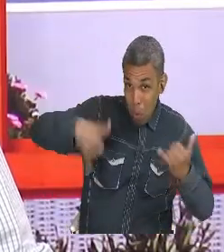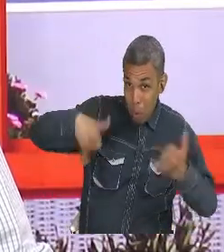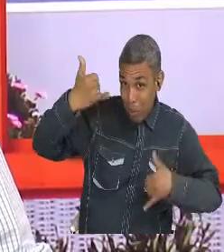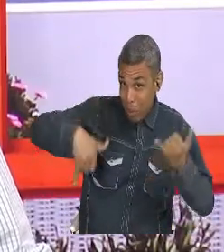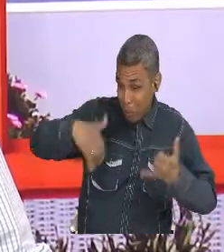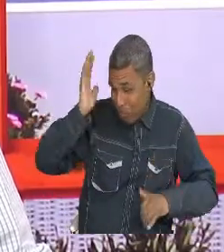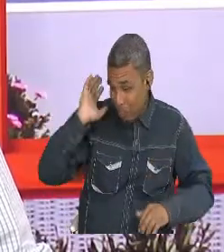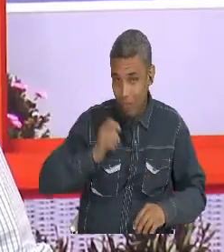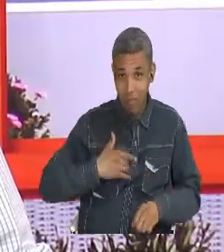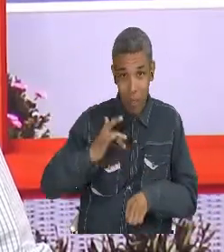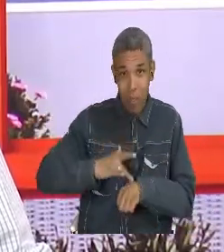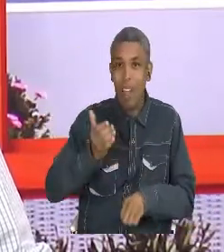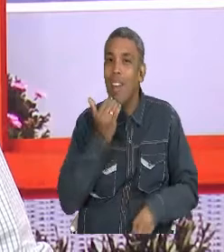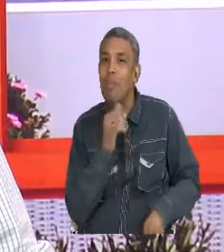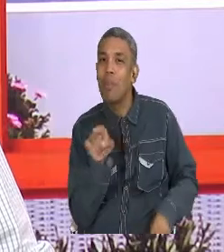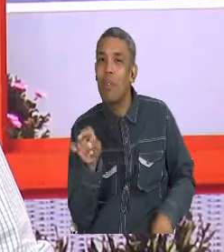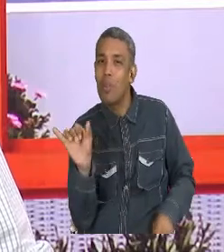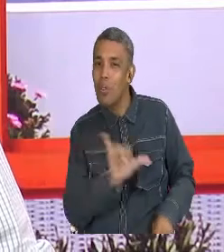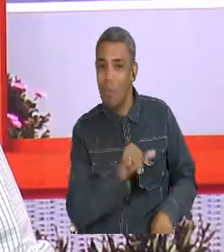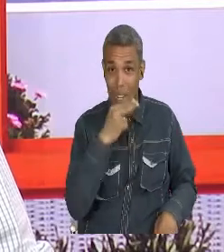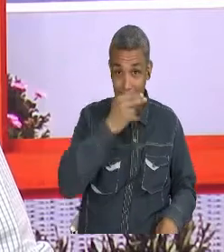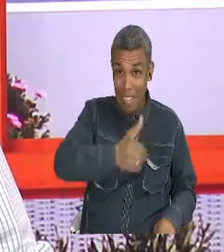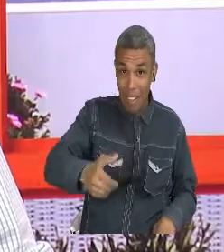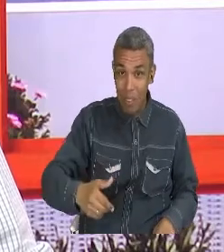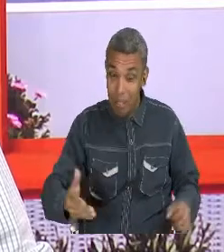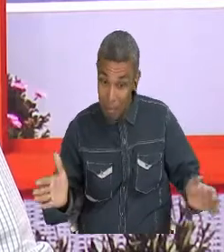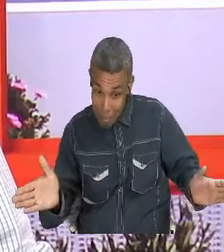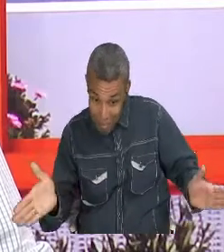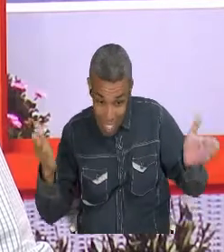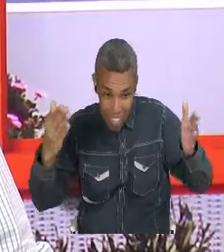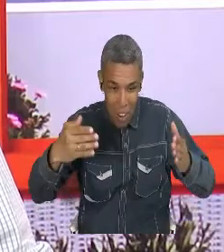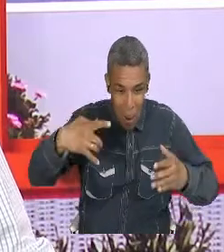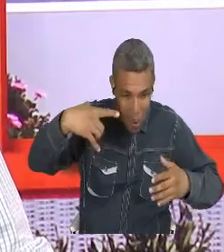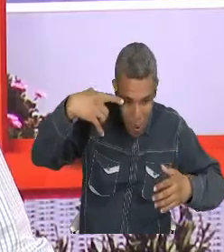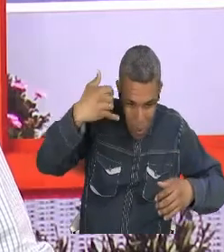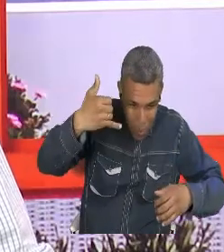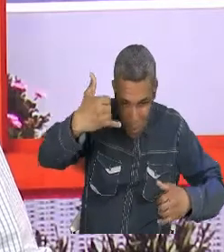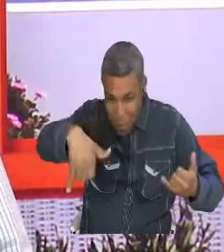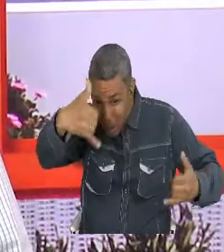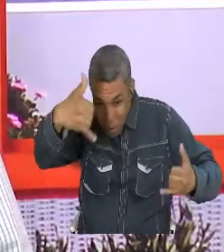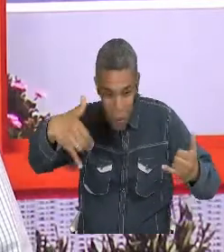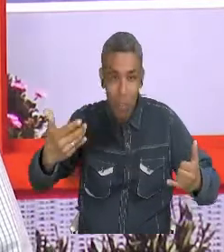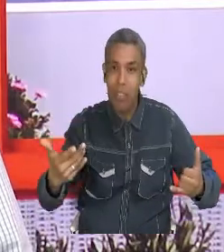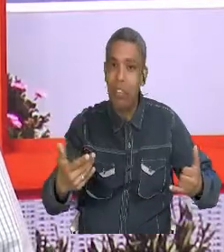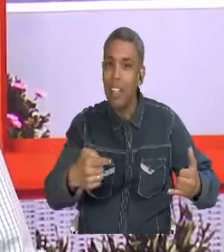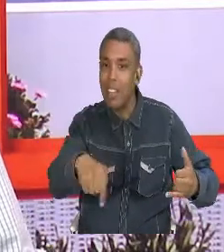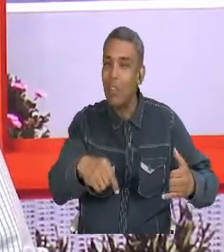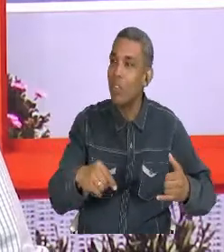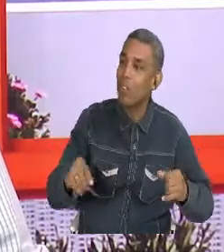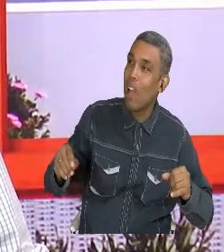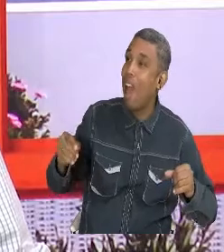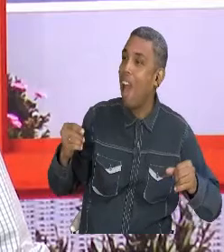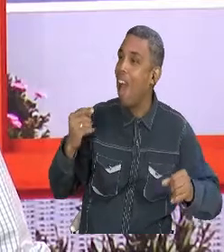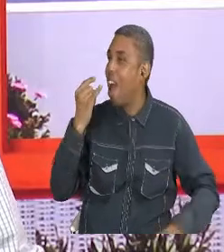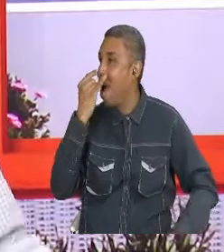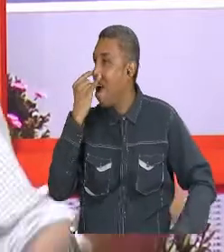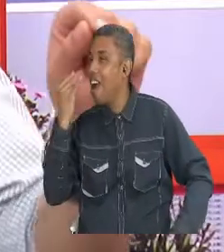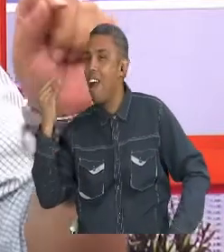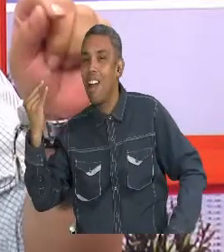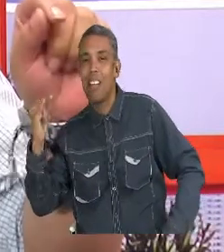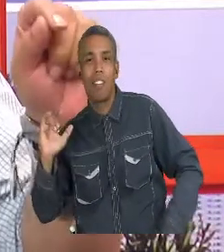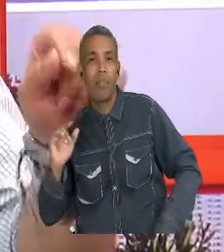¿sí? Entonces hay que jugar, hay que improvisar, hay que enseñarles que todo el mundo tiene una historia que contar, ¿no? Entonces el hecho de